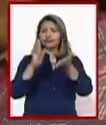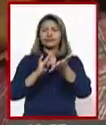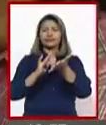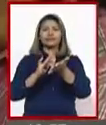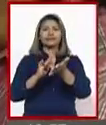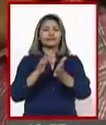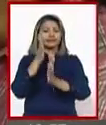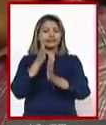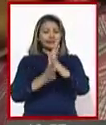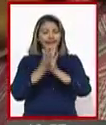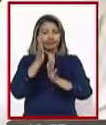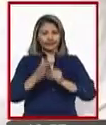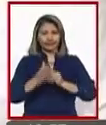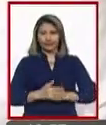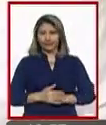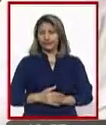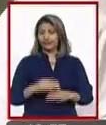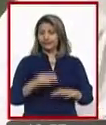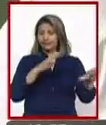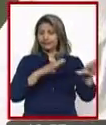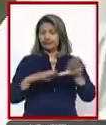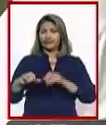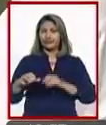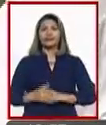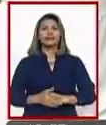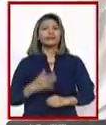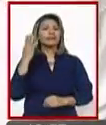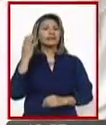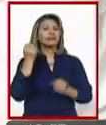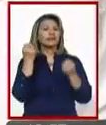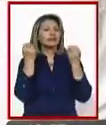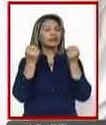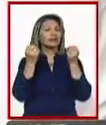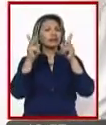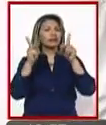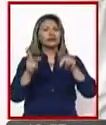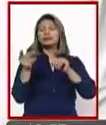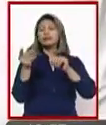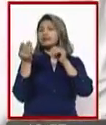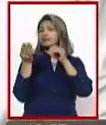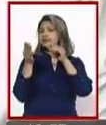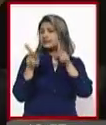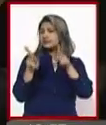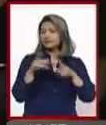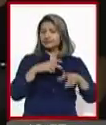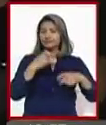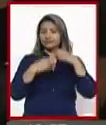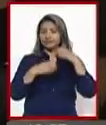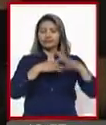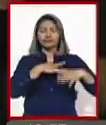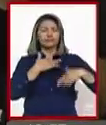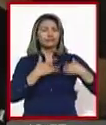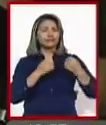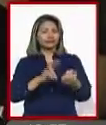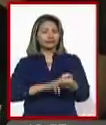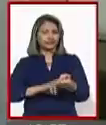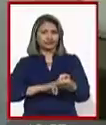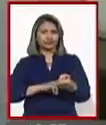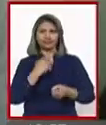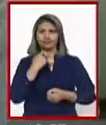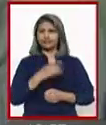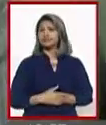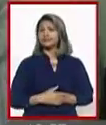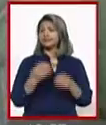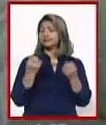medicamentos de forma gratuita. Esta actividad se la realiza debido a los altos índices de personas con problemas en el corazón y de diabetes. Sí,